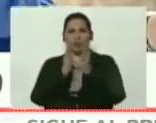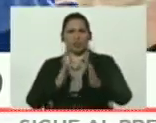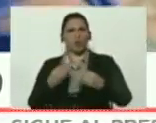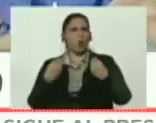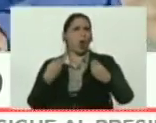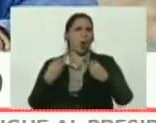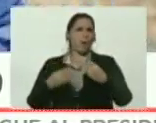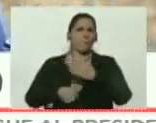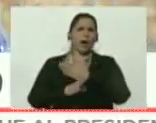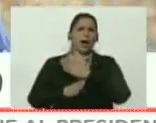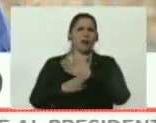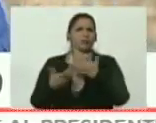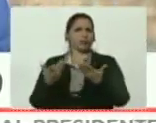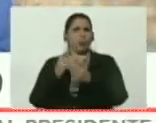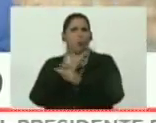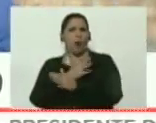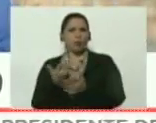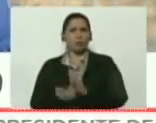esos Juegos Deportivos, Pedro?